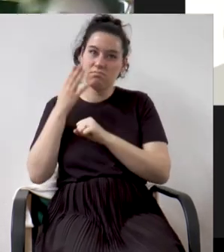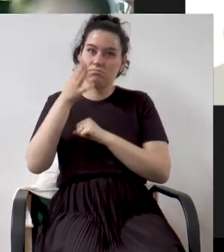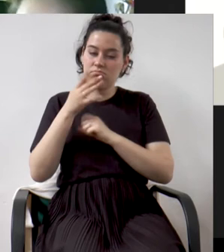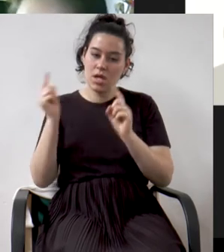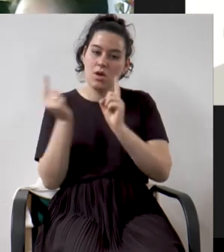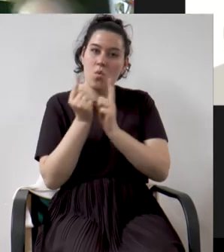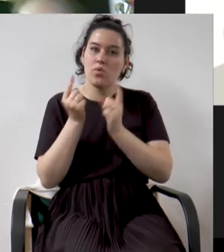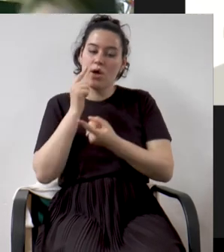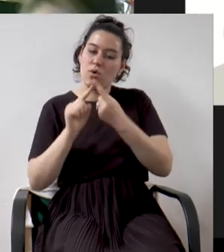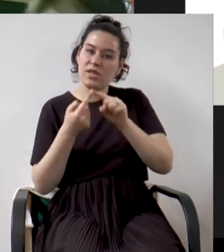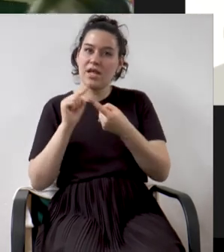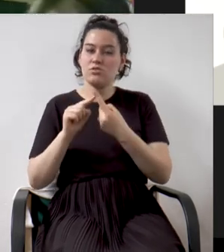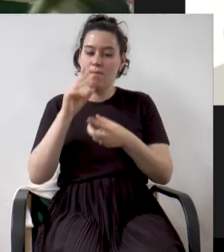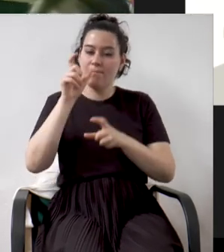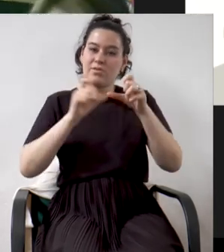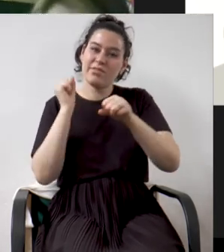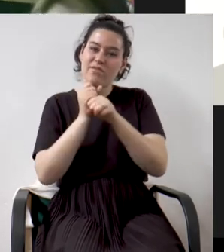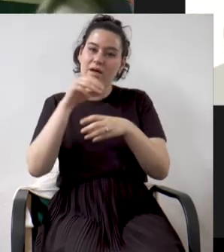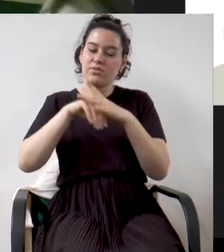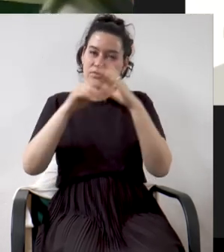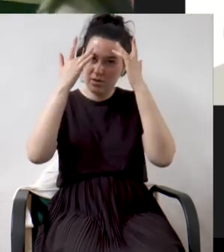50 ofertas de enseñanza.